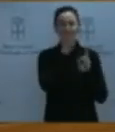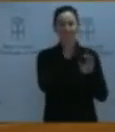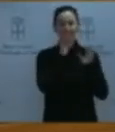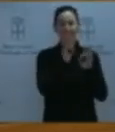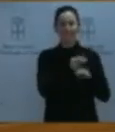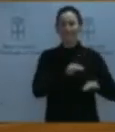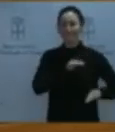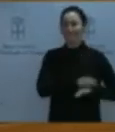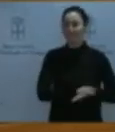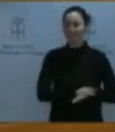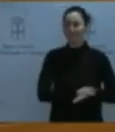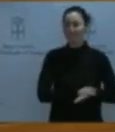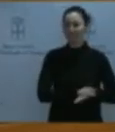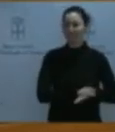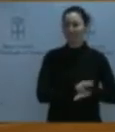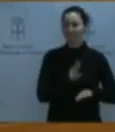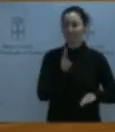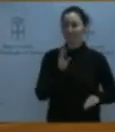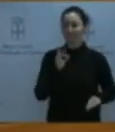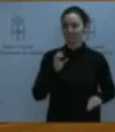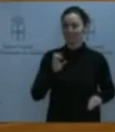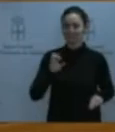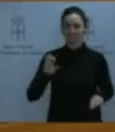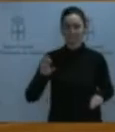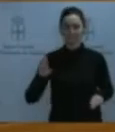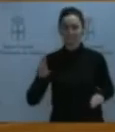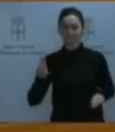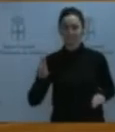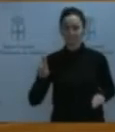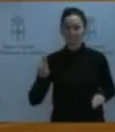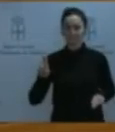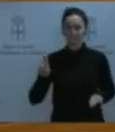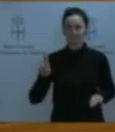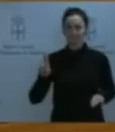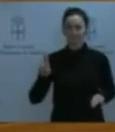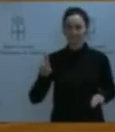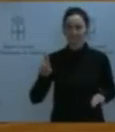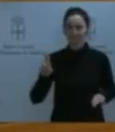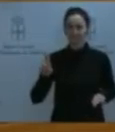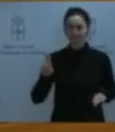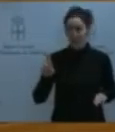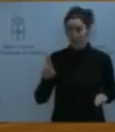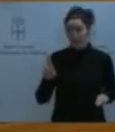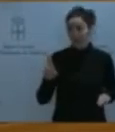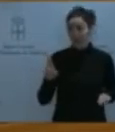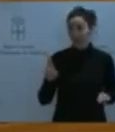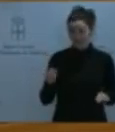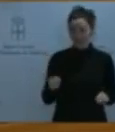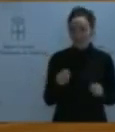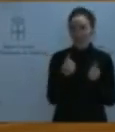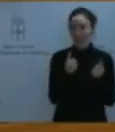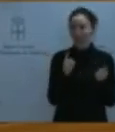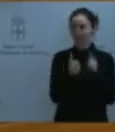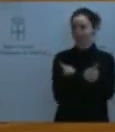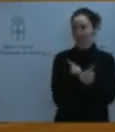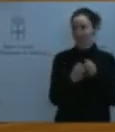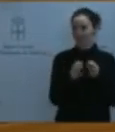peligro la recepción de ingresos europeos. Intentaremos también que asuntos como el de Valledor se